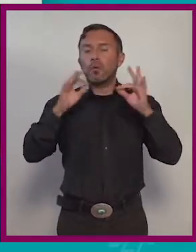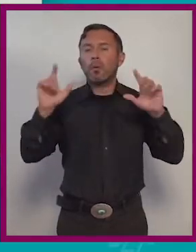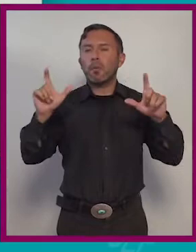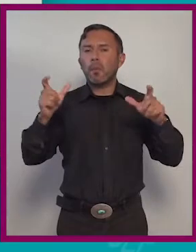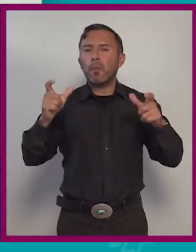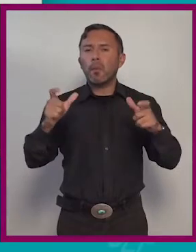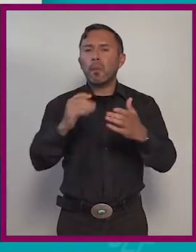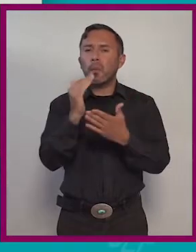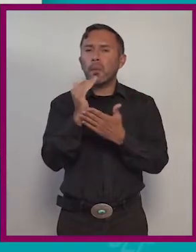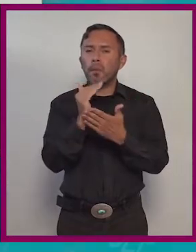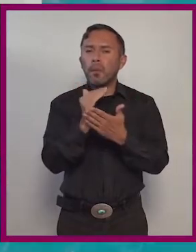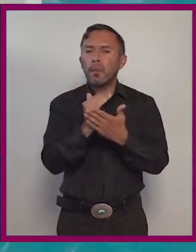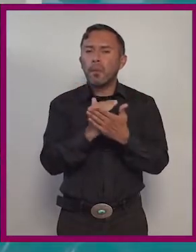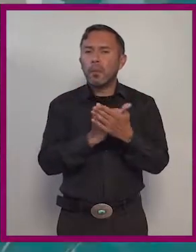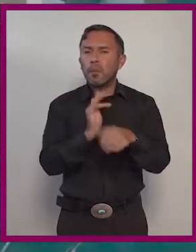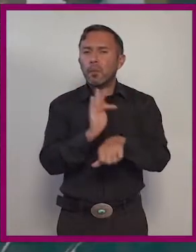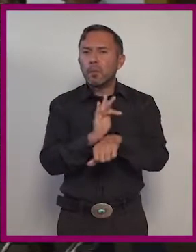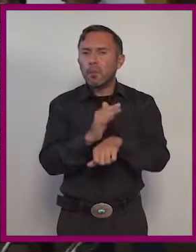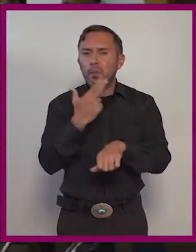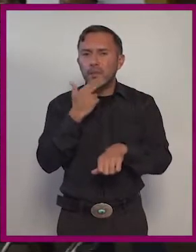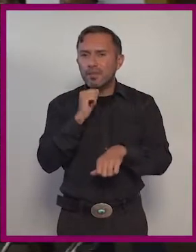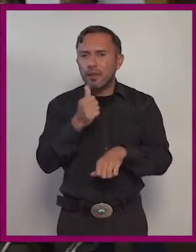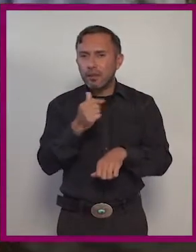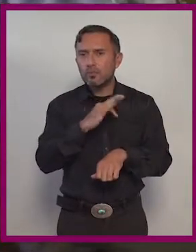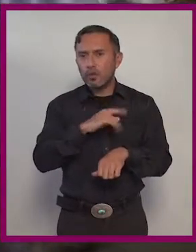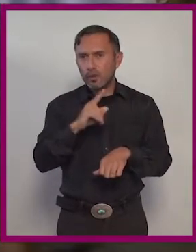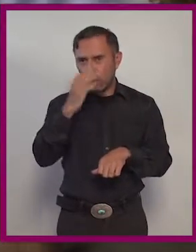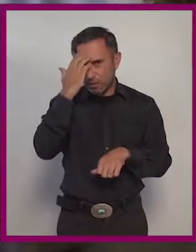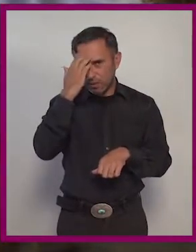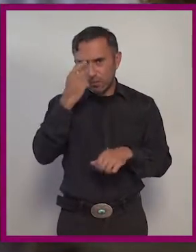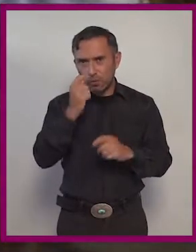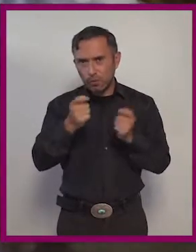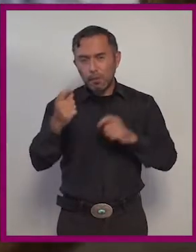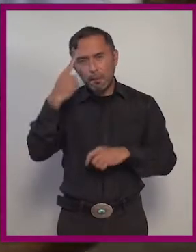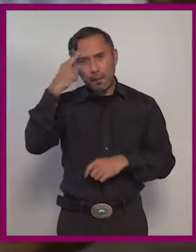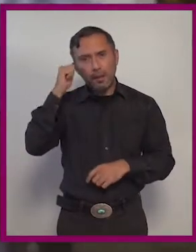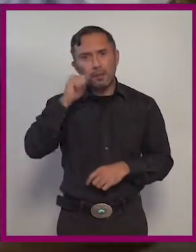protección puede derivar en que perdamos esos conocimientos para siempre, ¿no?